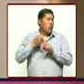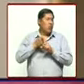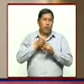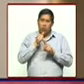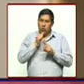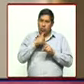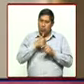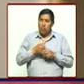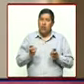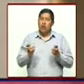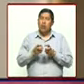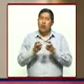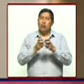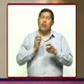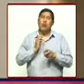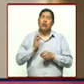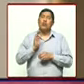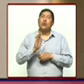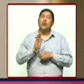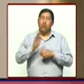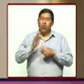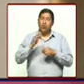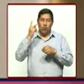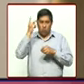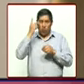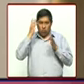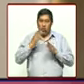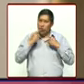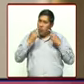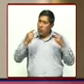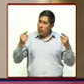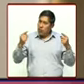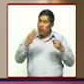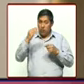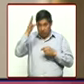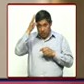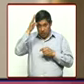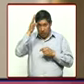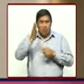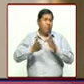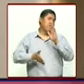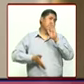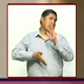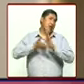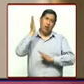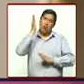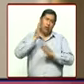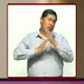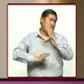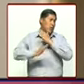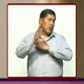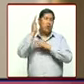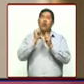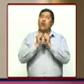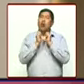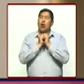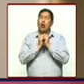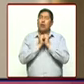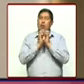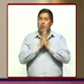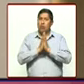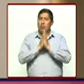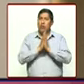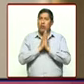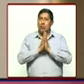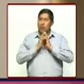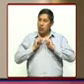el cáncer, nuestro padre, Alberto Fujimori, acaba de partir al encuentro del Señor. Pedimos a quienes lo apreciaron, nos acompañen con una oración en el